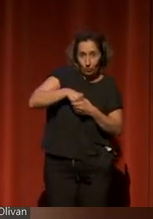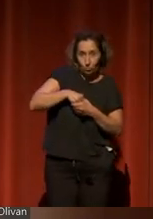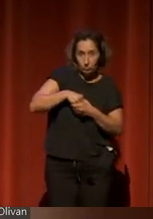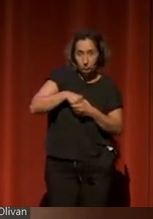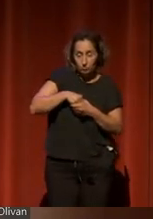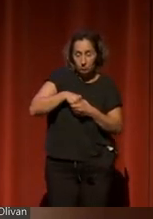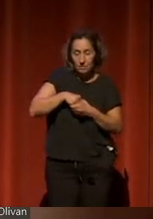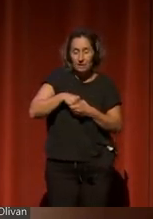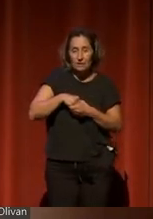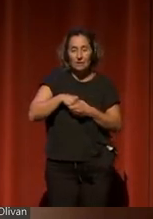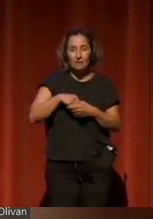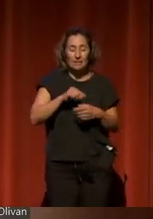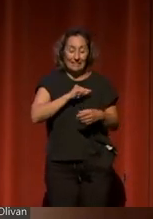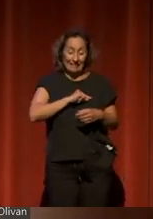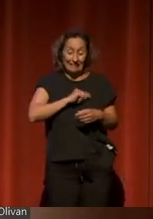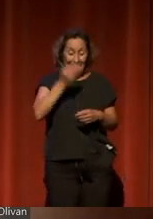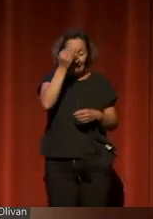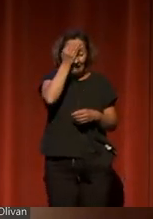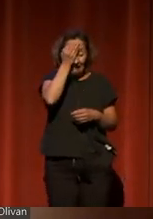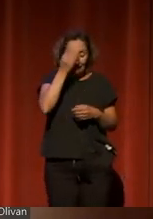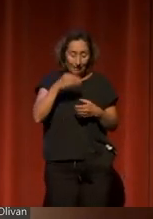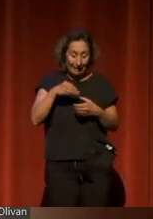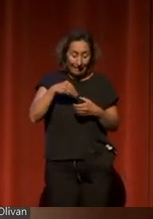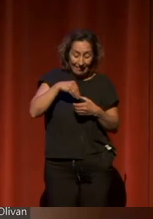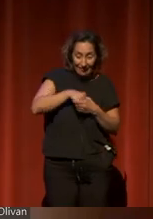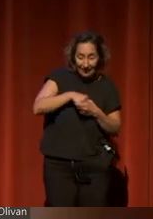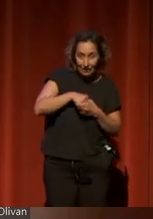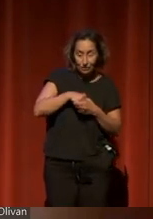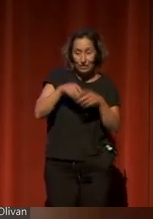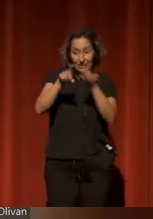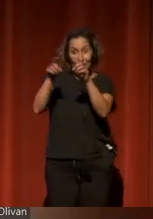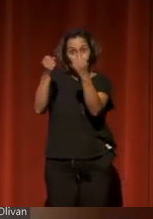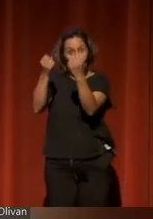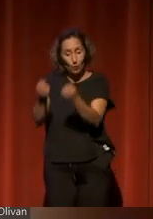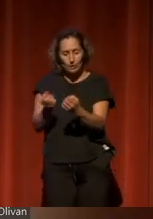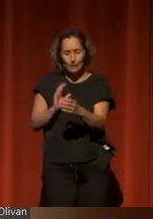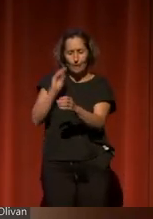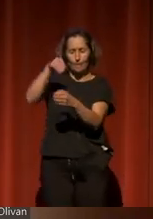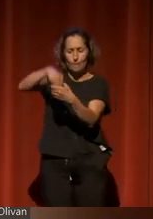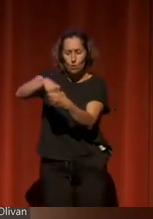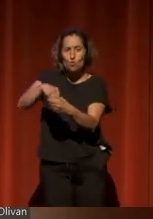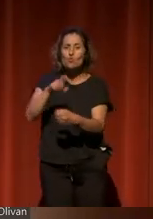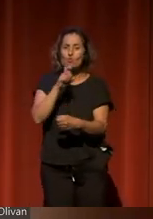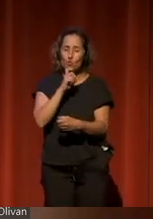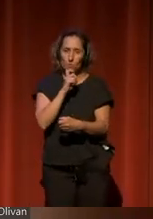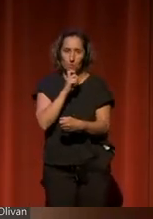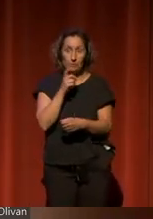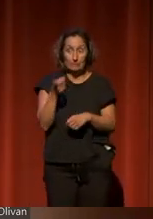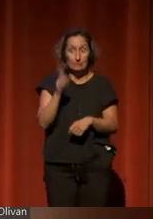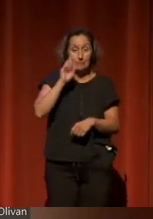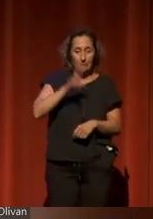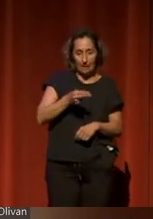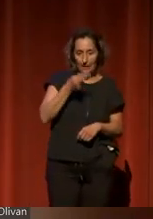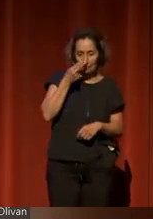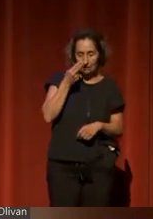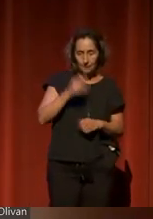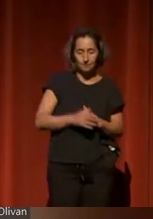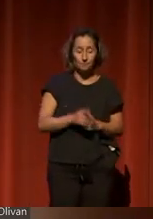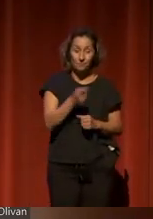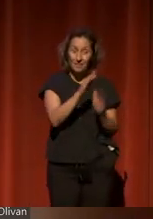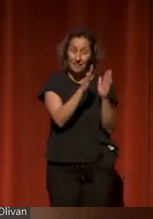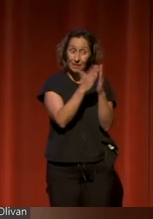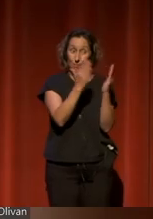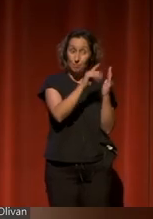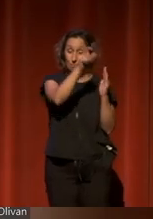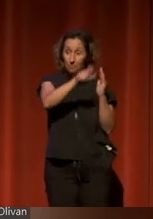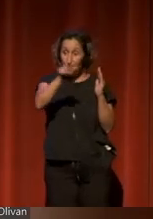llevar esta idea de la ética hacker al interior de de las instituciones no que me parecía interesante yo creo que los bibliotecarios